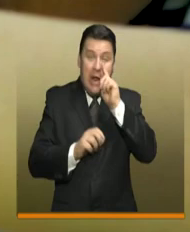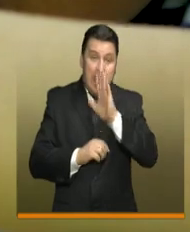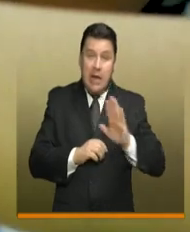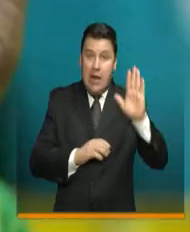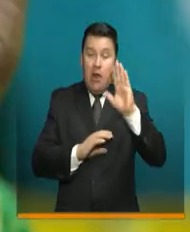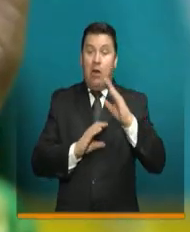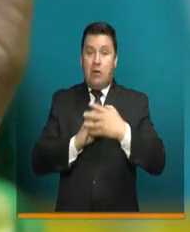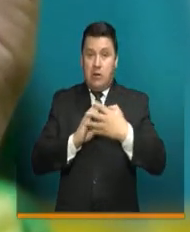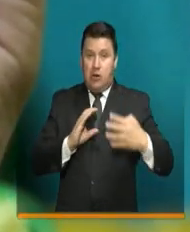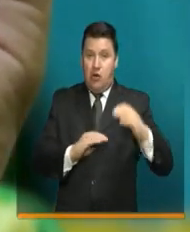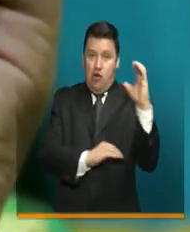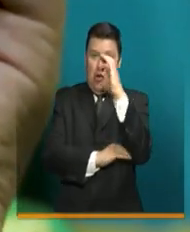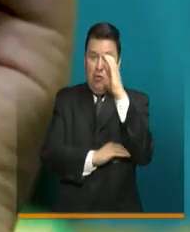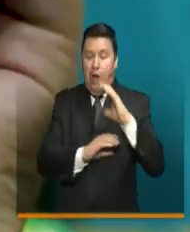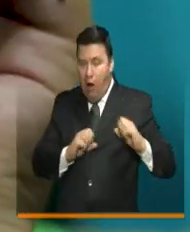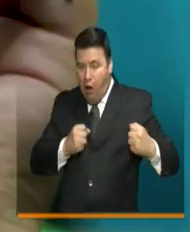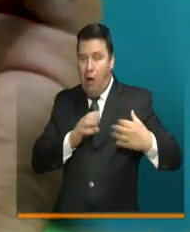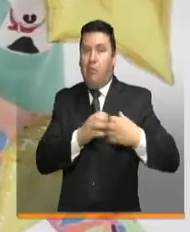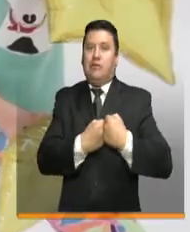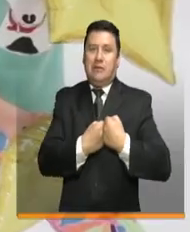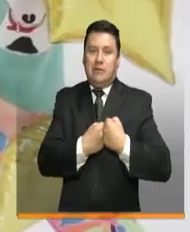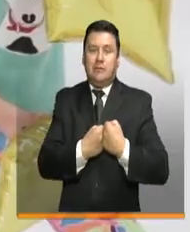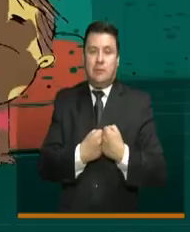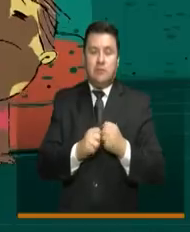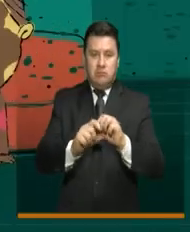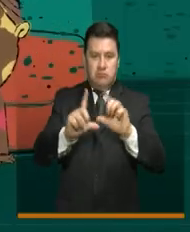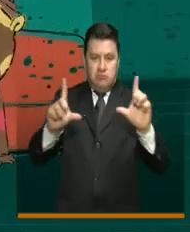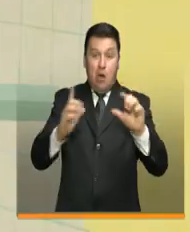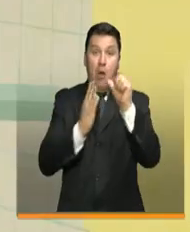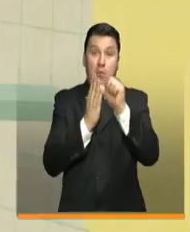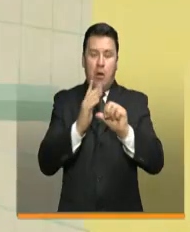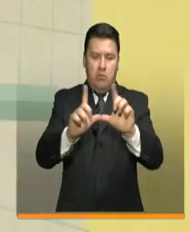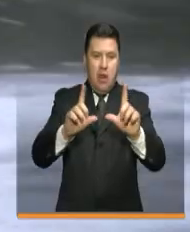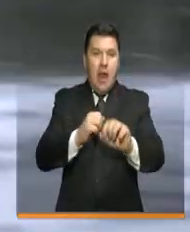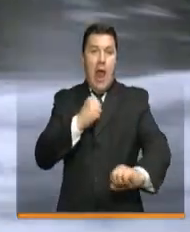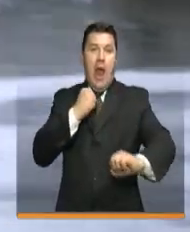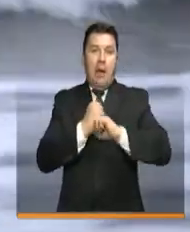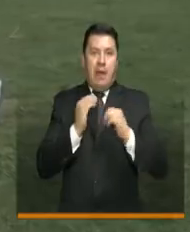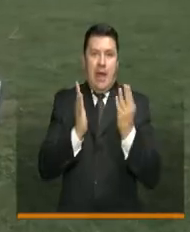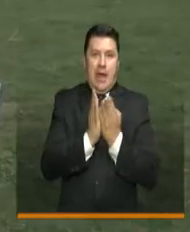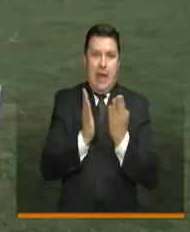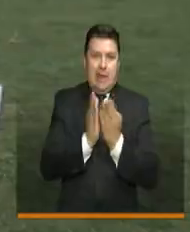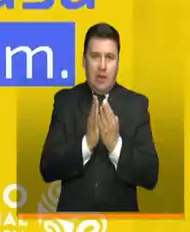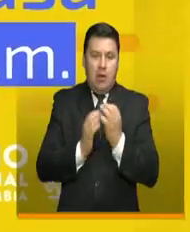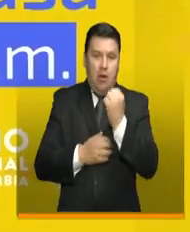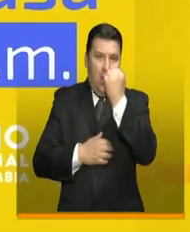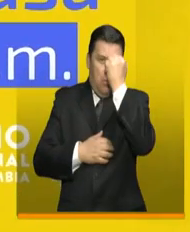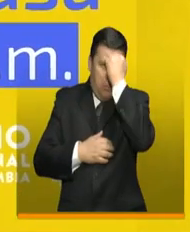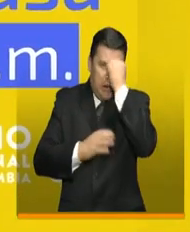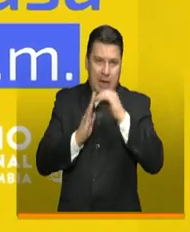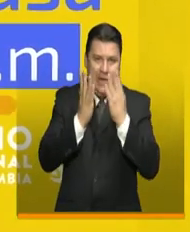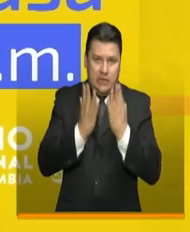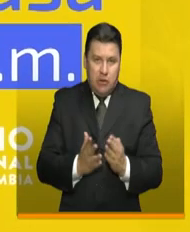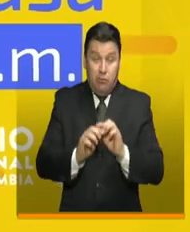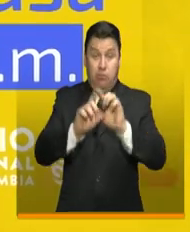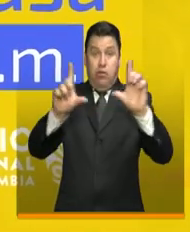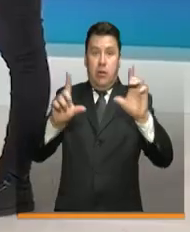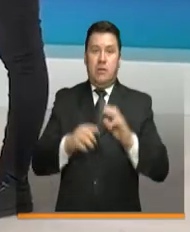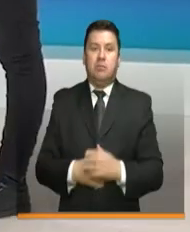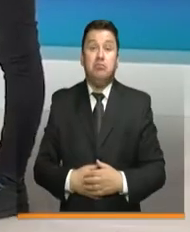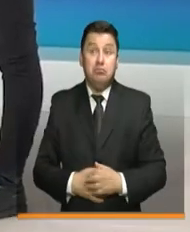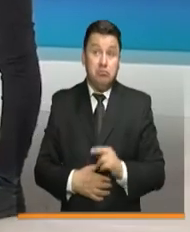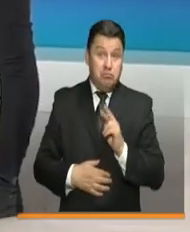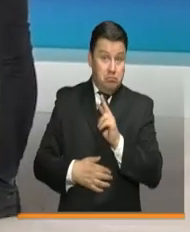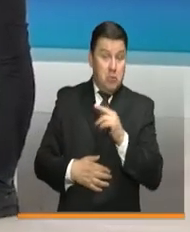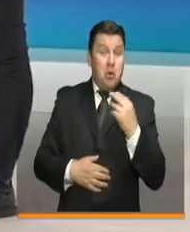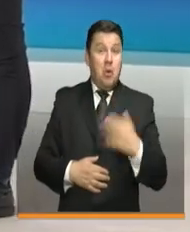de Colombia y Señal Colombia, que ofrecen una programación que apoya el trabajo educativo de docentes y estudiantes. El programa me parece